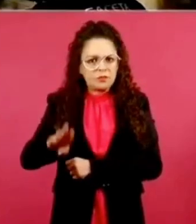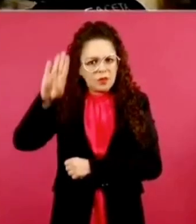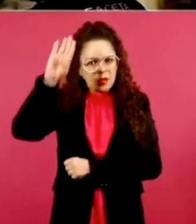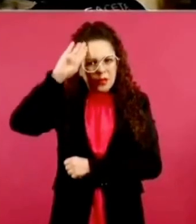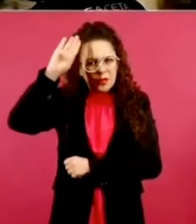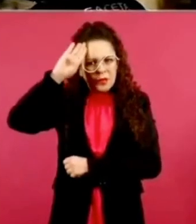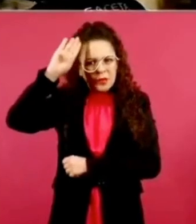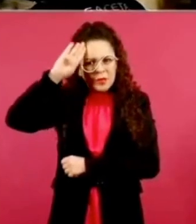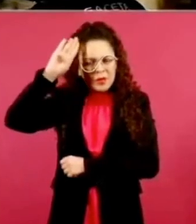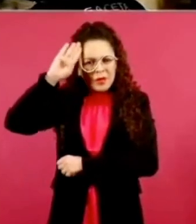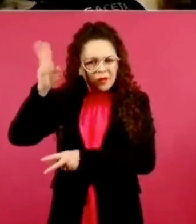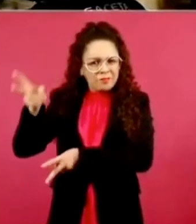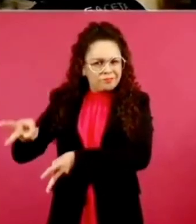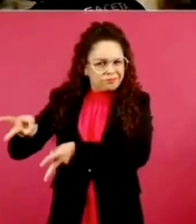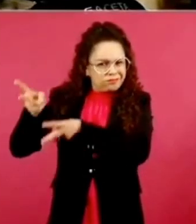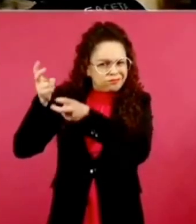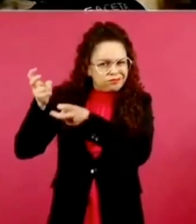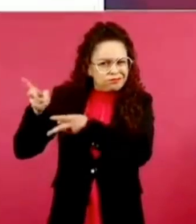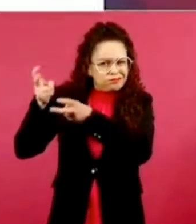lo hicieron pedacitos.